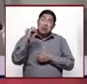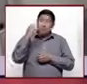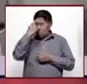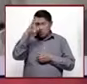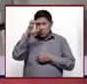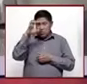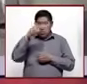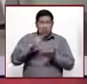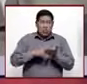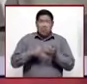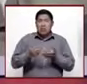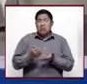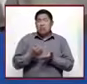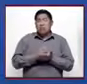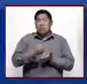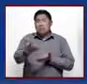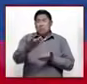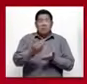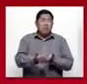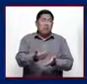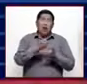mi gano de eso.